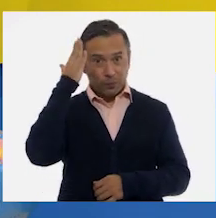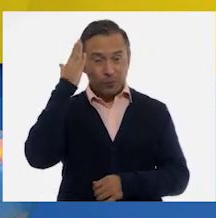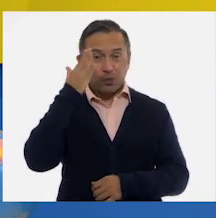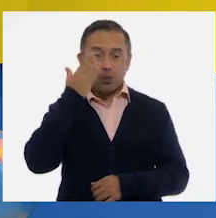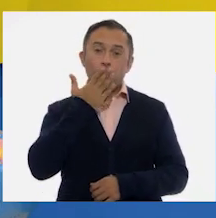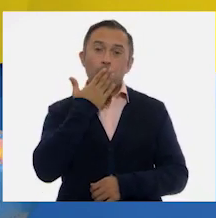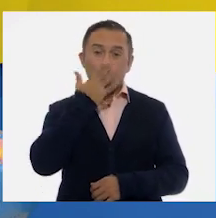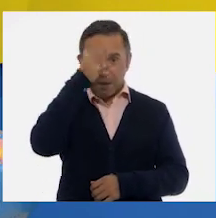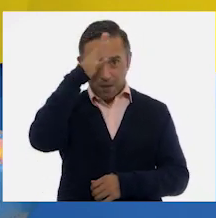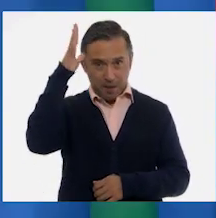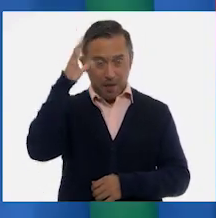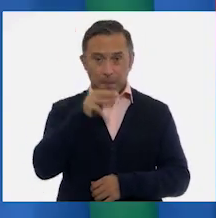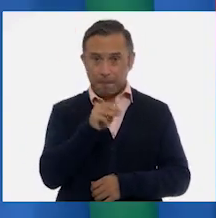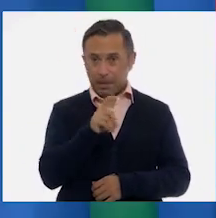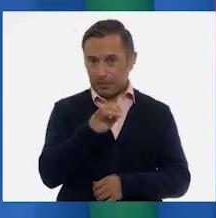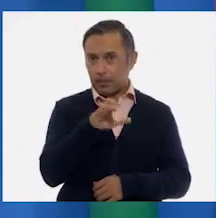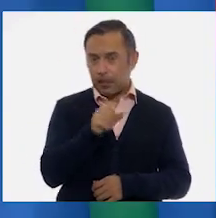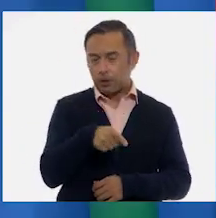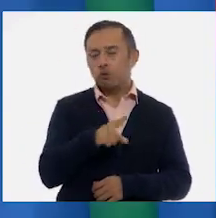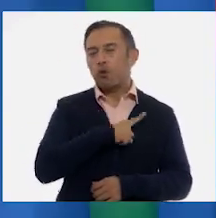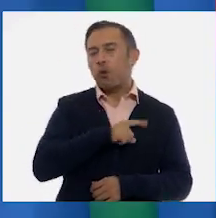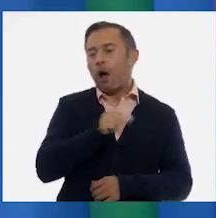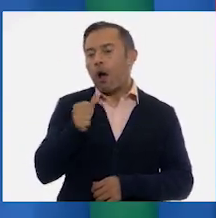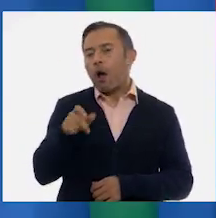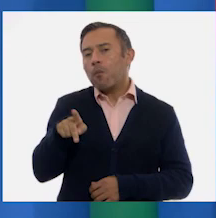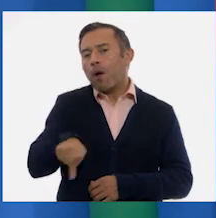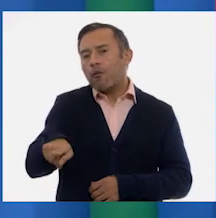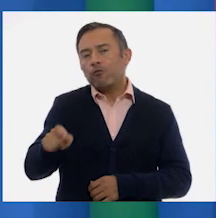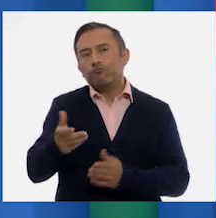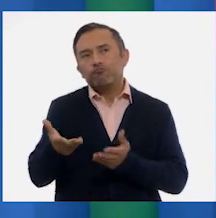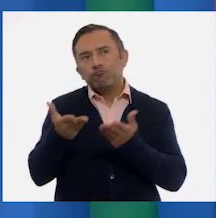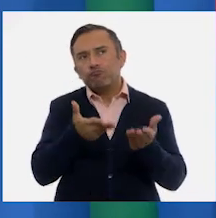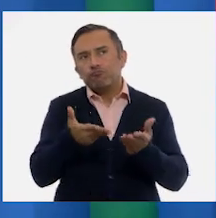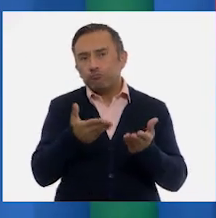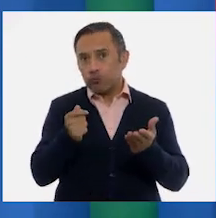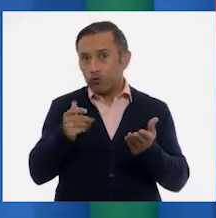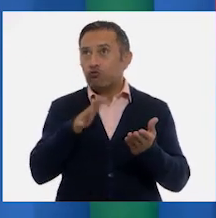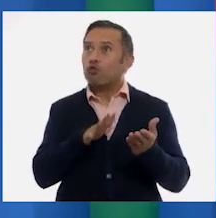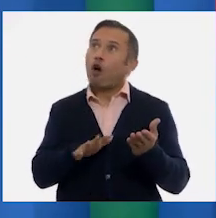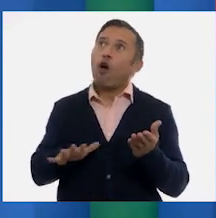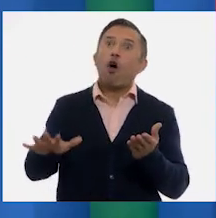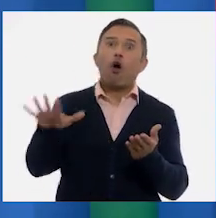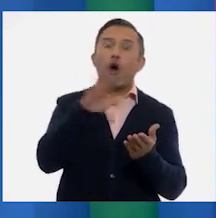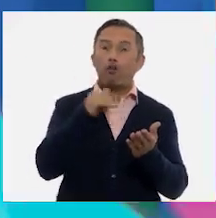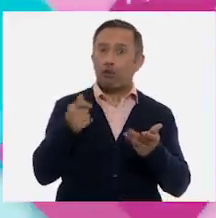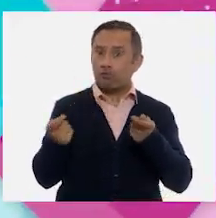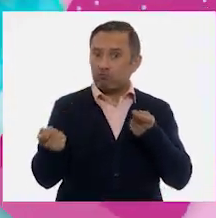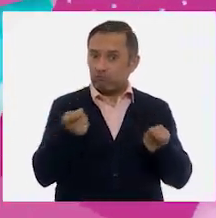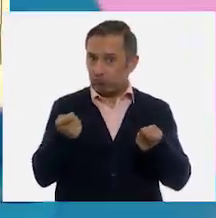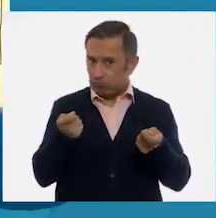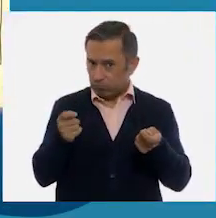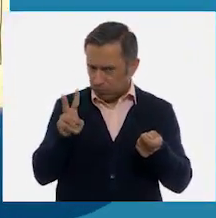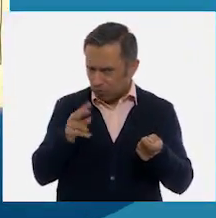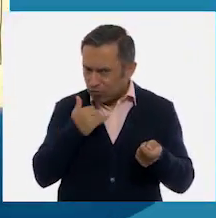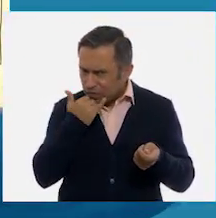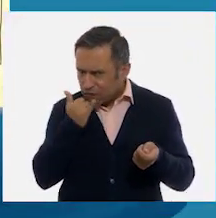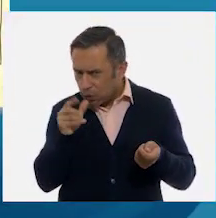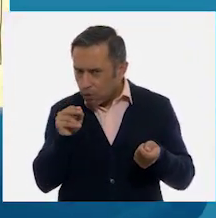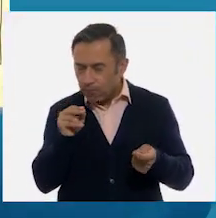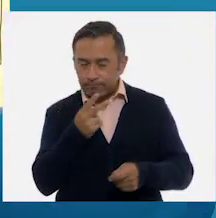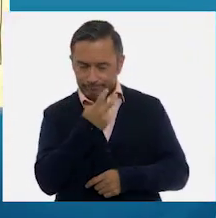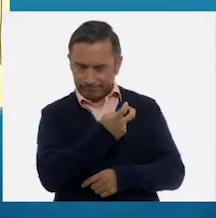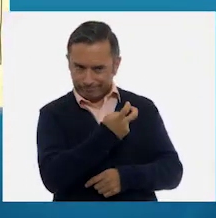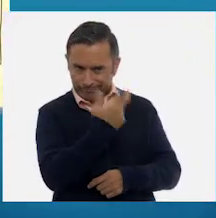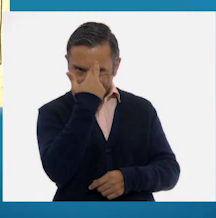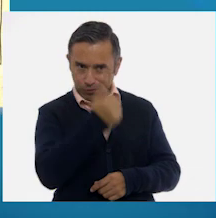pueblos que vencían, pero no dominaban de manera total, ¿o me equivoco? Estás en lo correcto. Recordemos que los